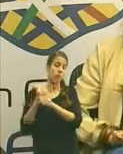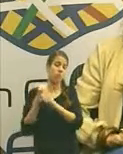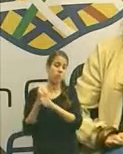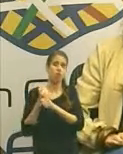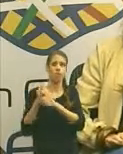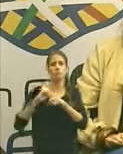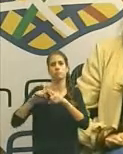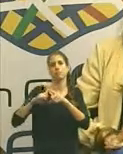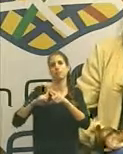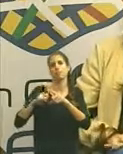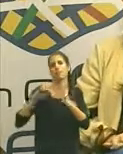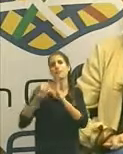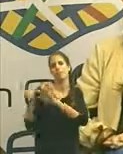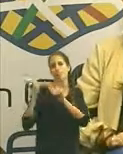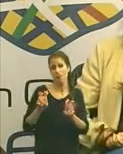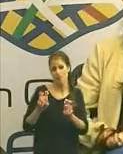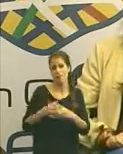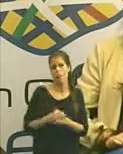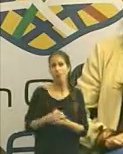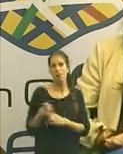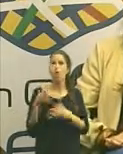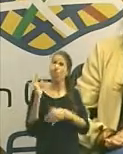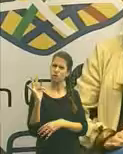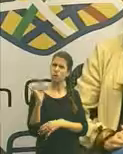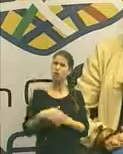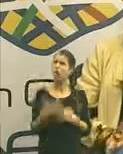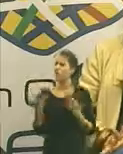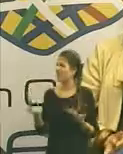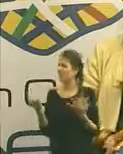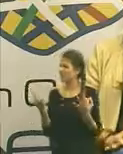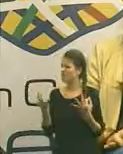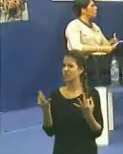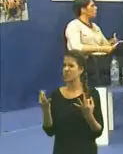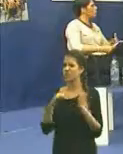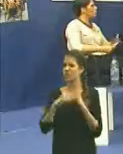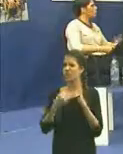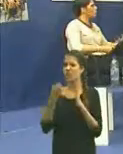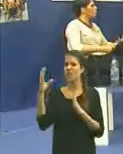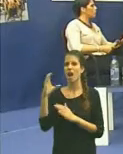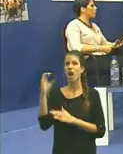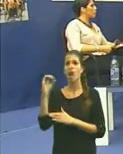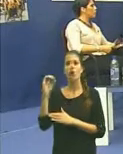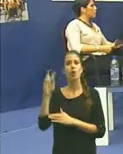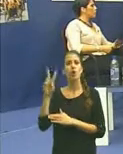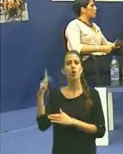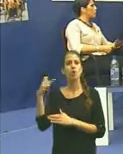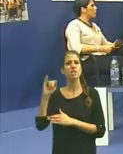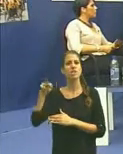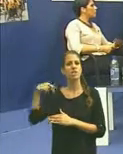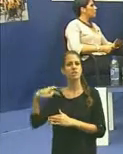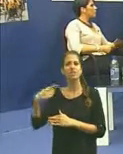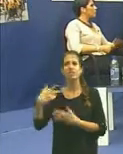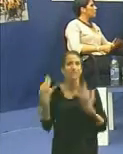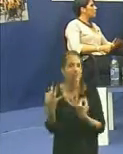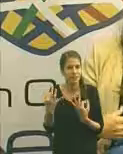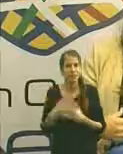con caballos y que la verdad que ayuda bastante. ¿Y en qué consiste, por ejemplo, esto del coaching? Es un seguimiento que se le